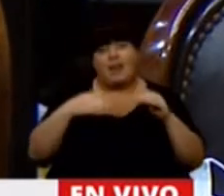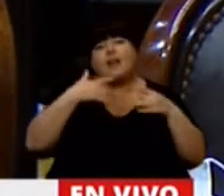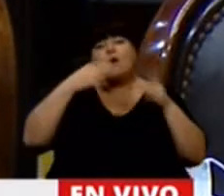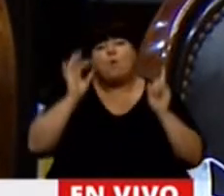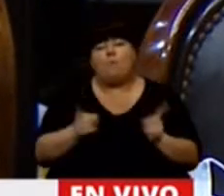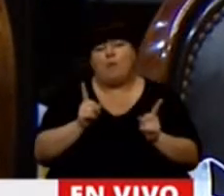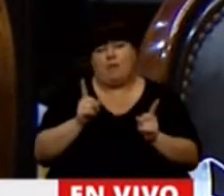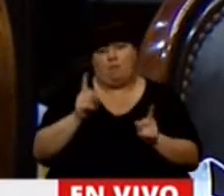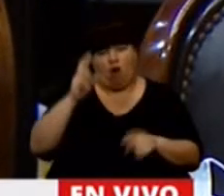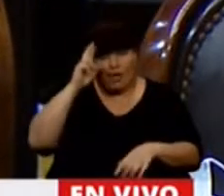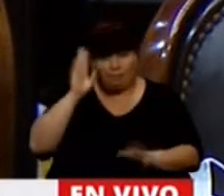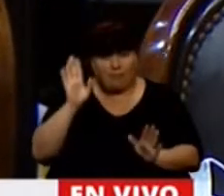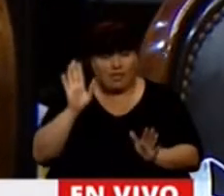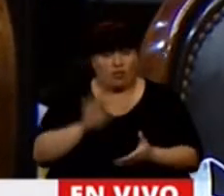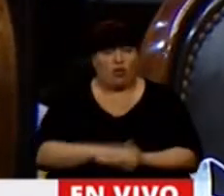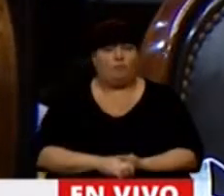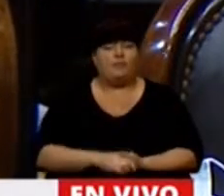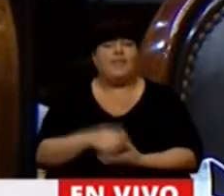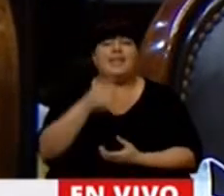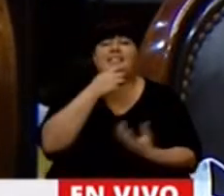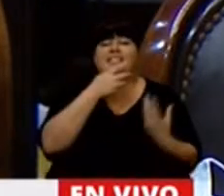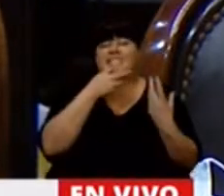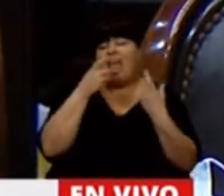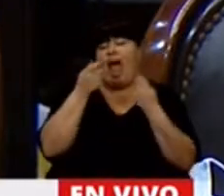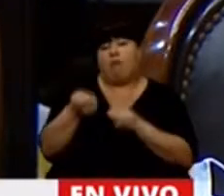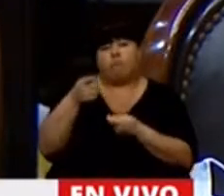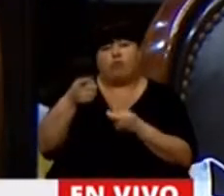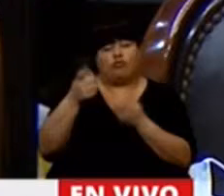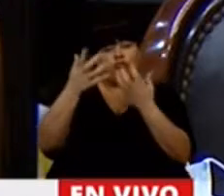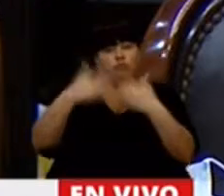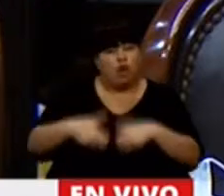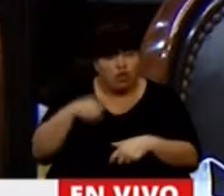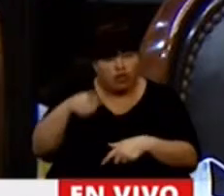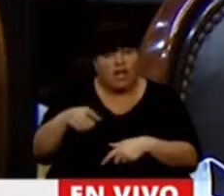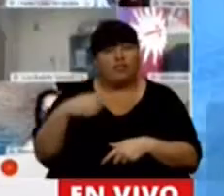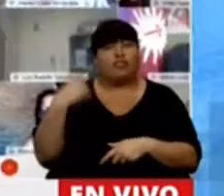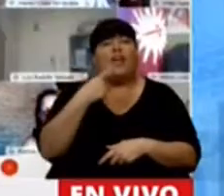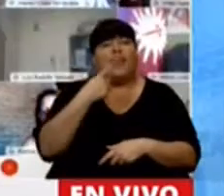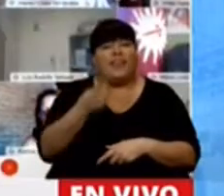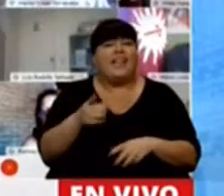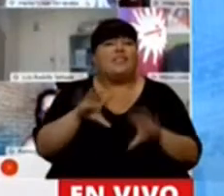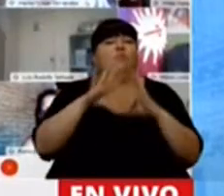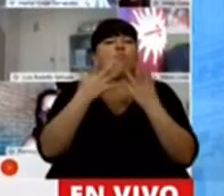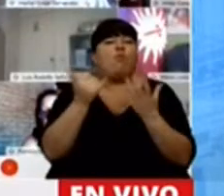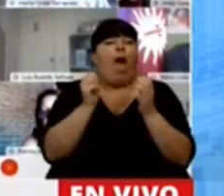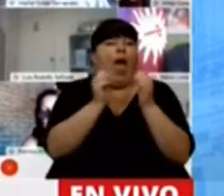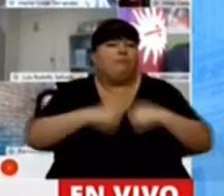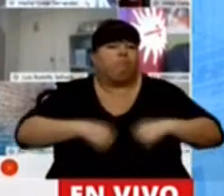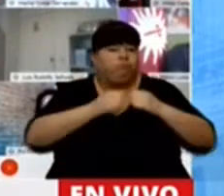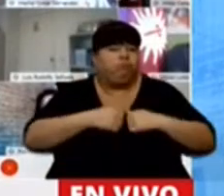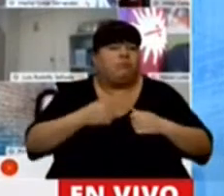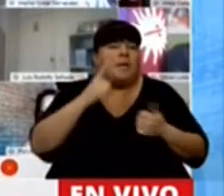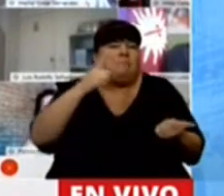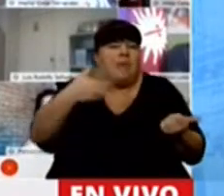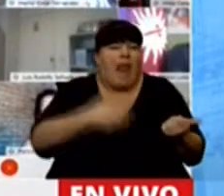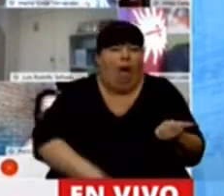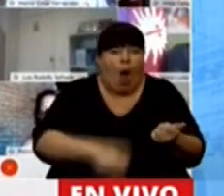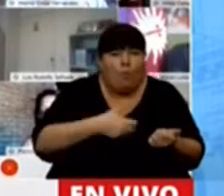presidente. Quienes defienden este proyecto sostienen que hay un mundo clandestino de miles de